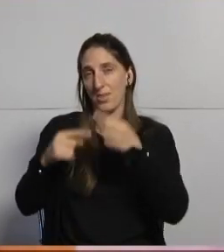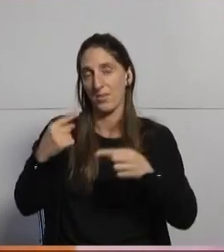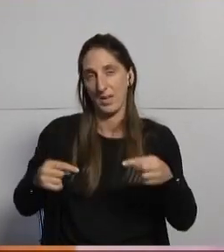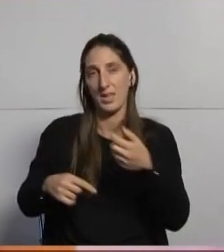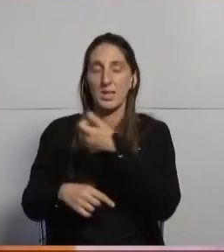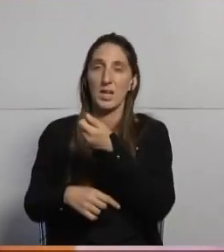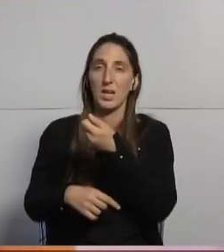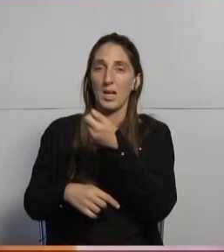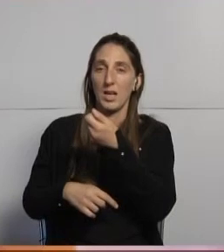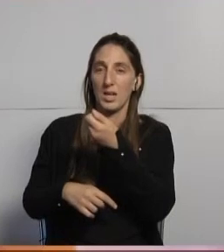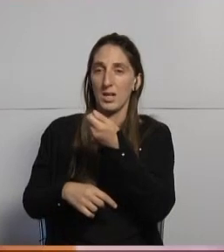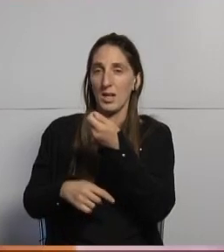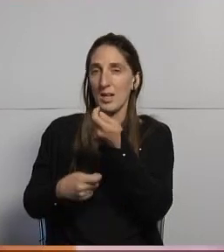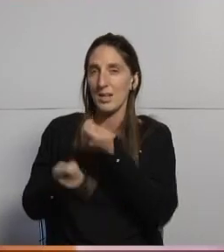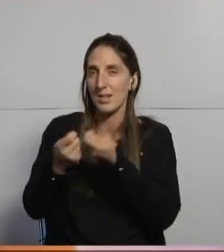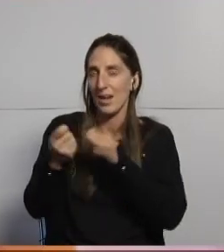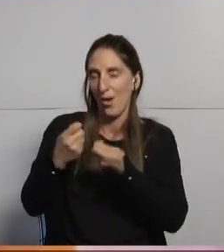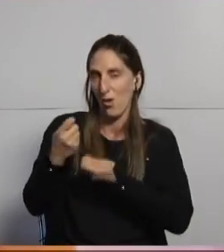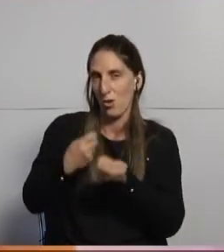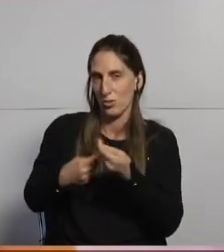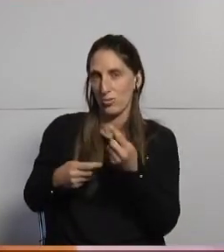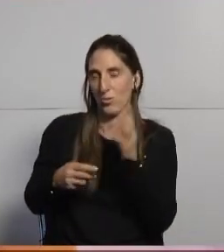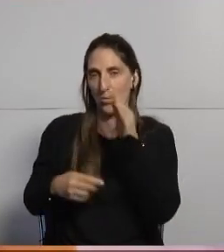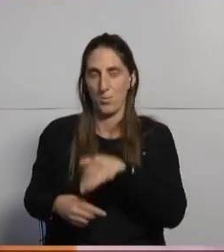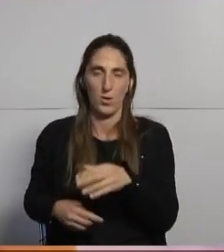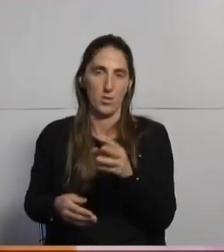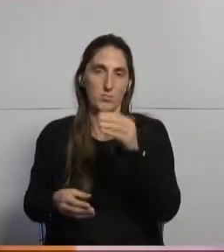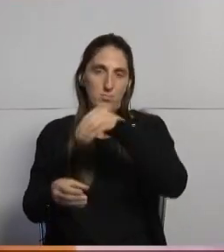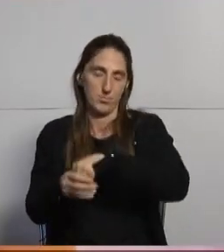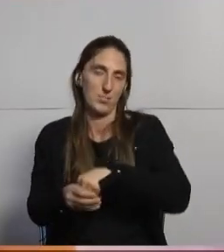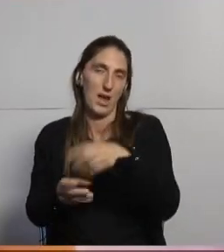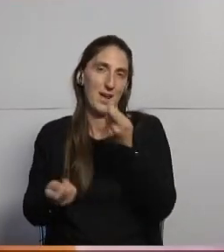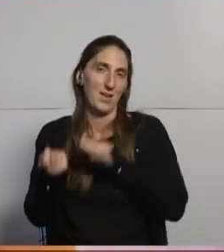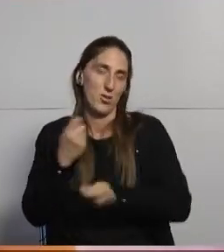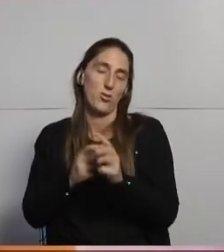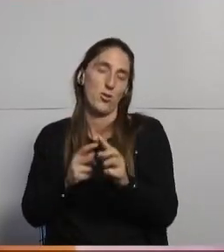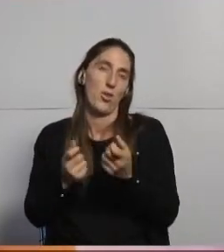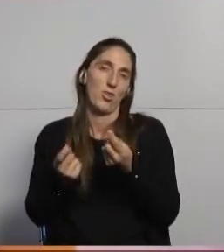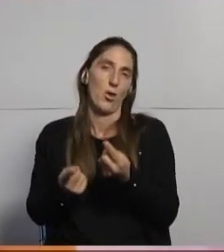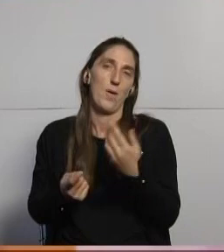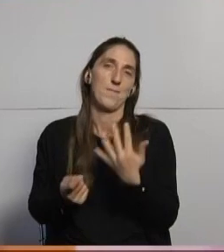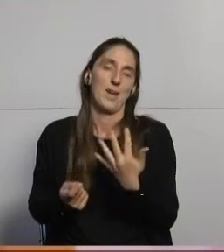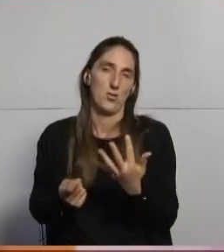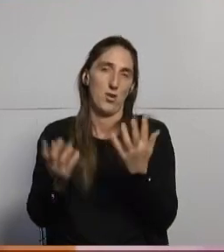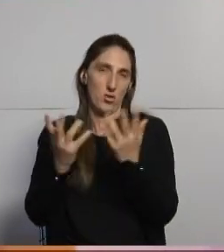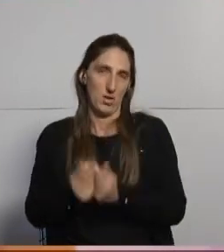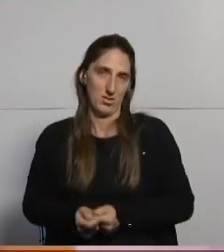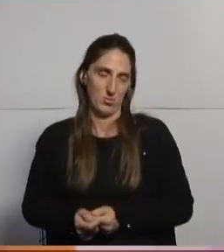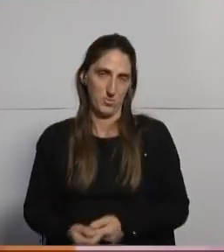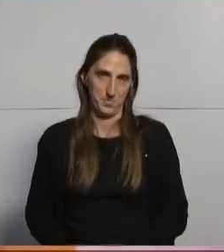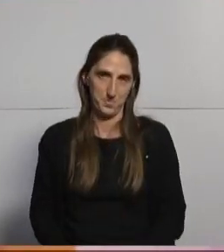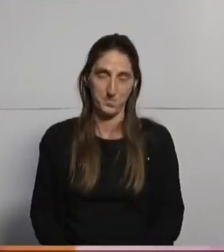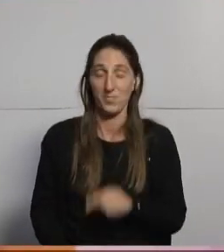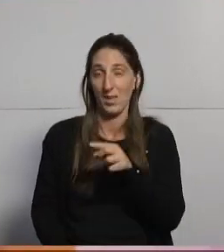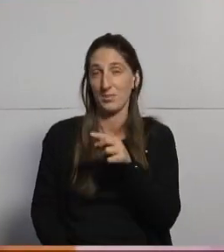aplicaciones de negocio. Porque si no lo logro incorporar a las aplicaciones de negocio, no genero valor a la organización. Y esa parte